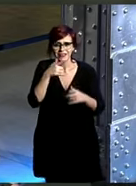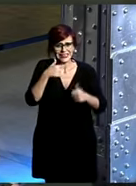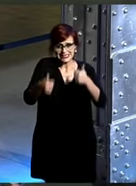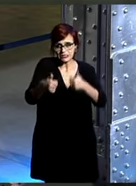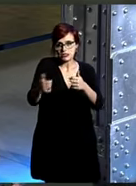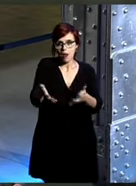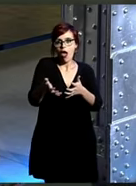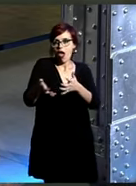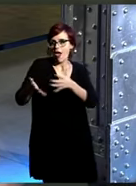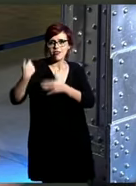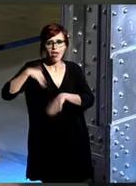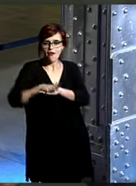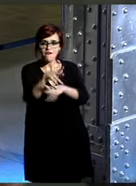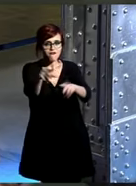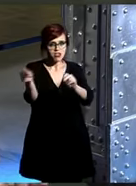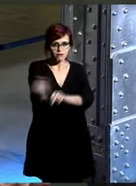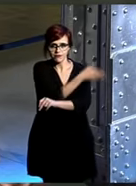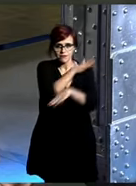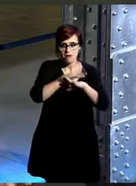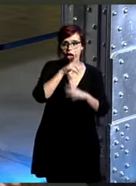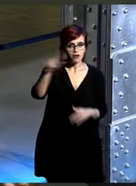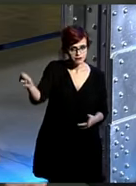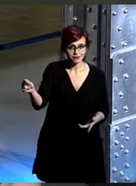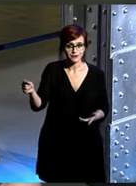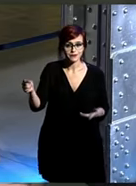exámenes de encima para terminar y para irse de la